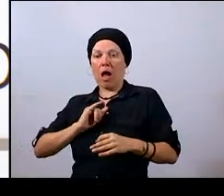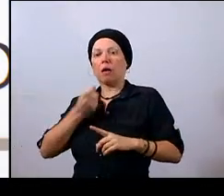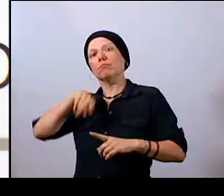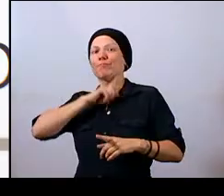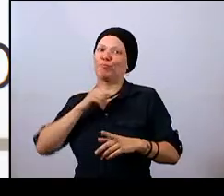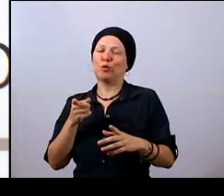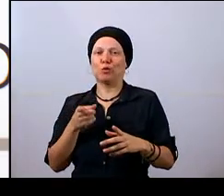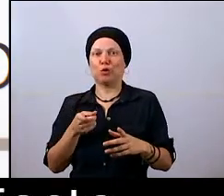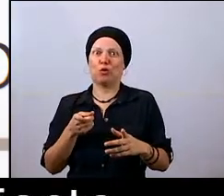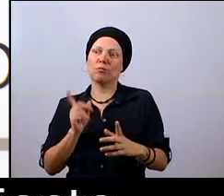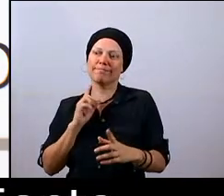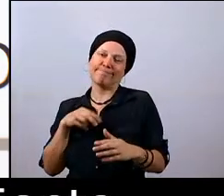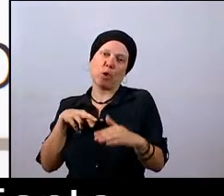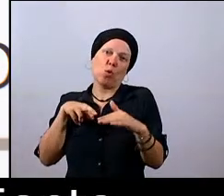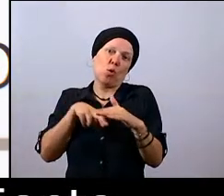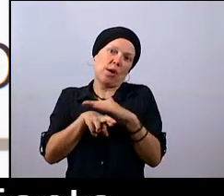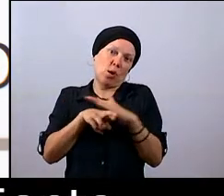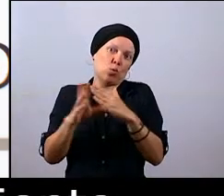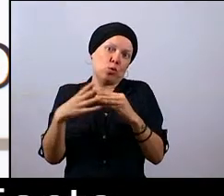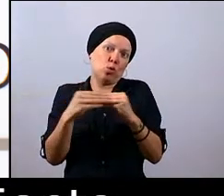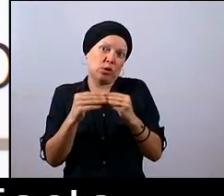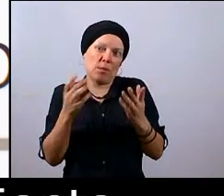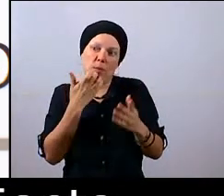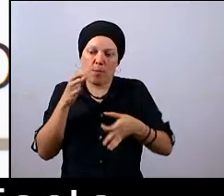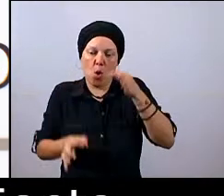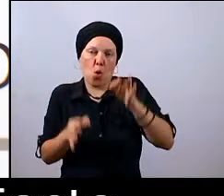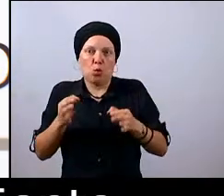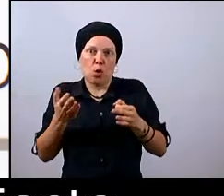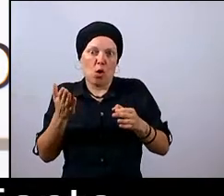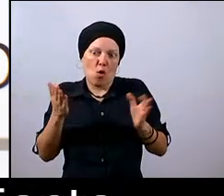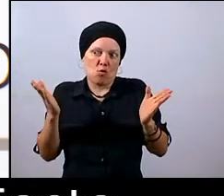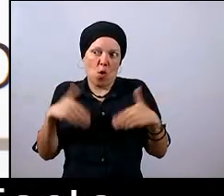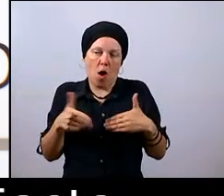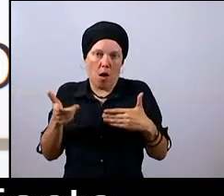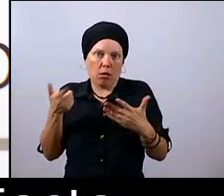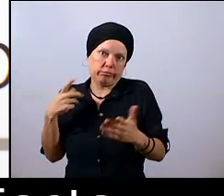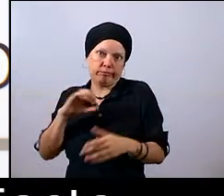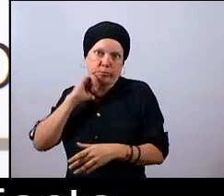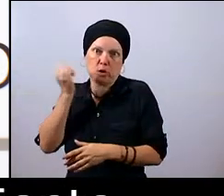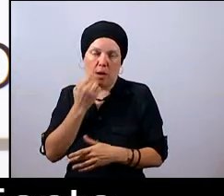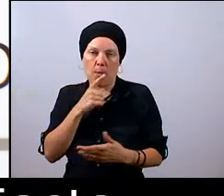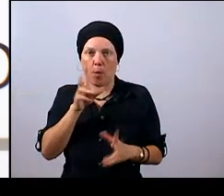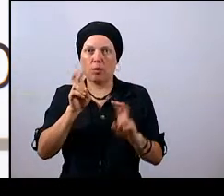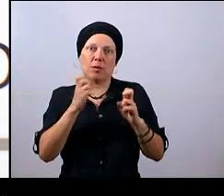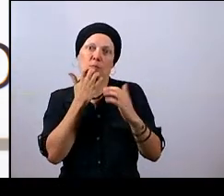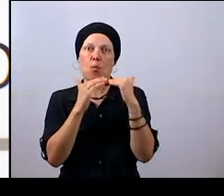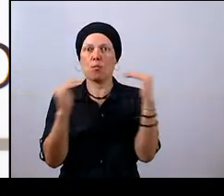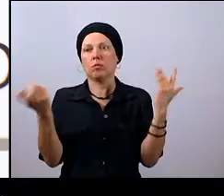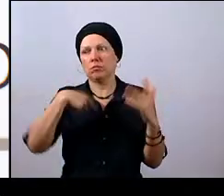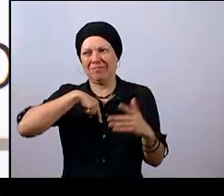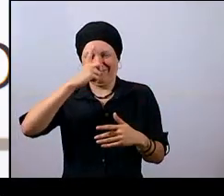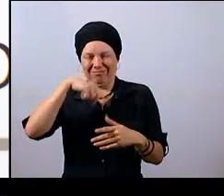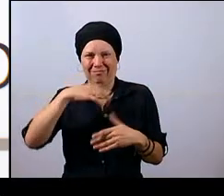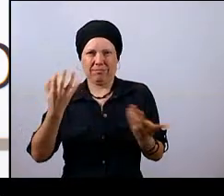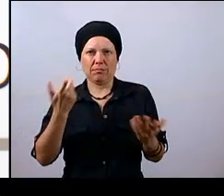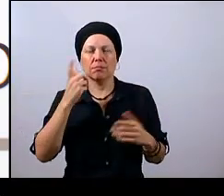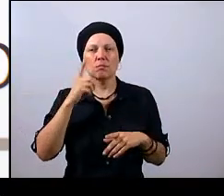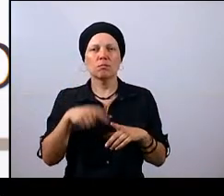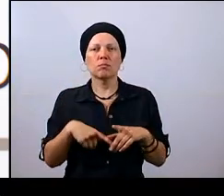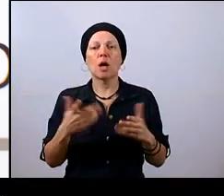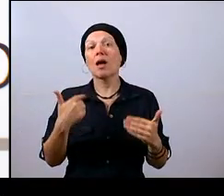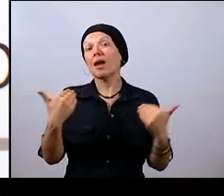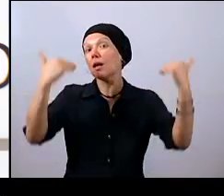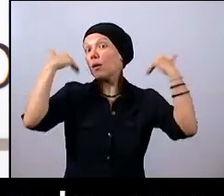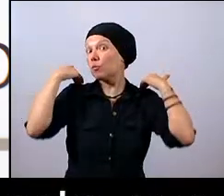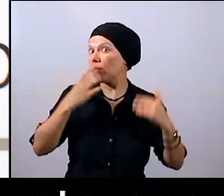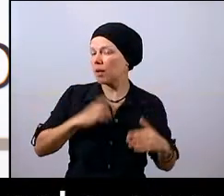son justas y que contradicen principios fundamentales como el de igualdad. Pero, por supuesto, que somos plenamente conscientes de quién tiene la